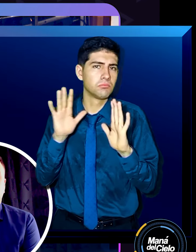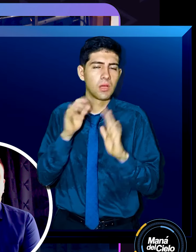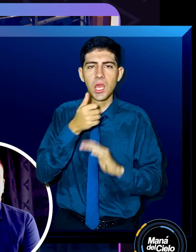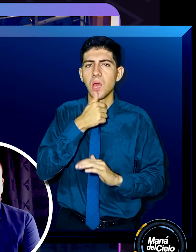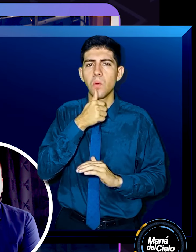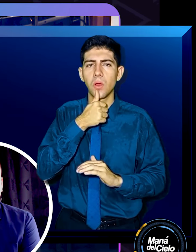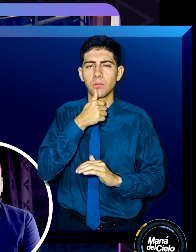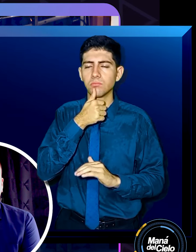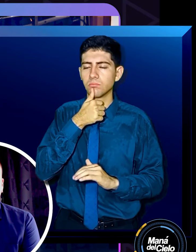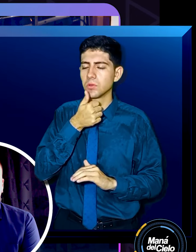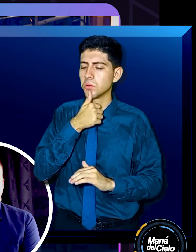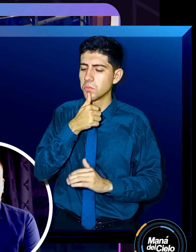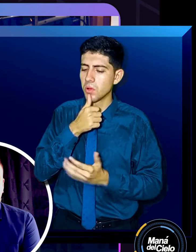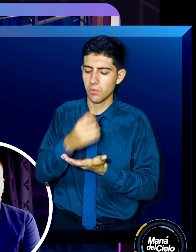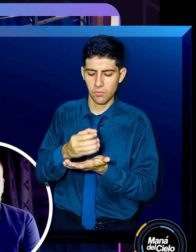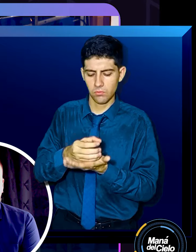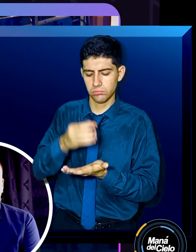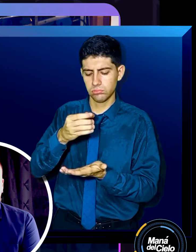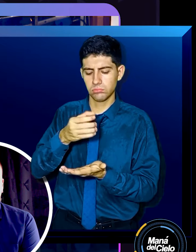justificaba porque había agua.